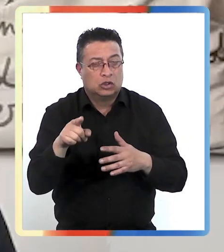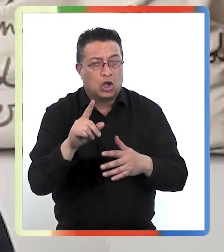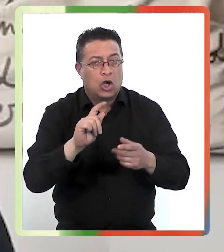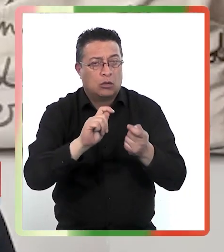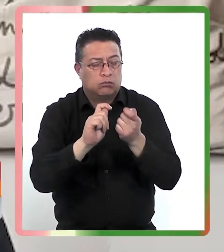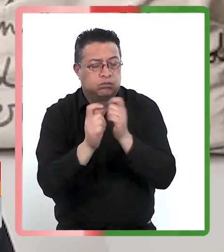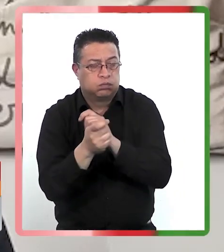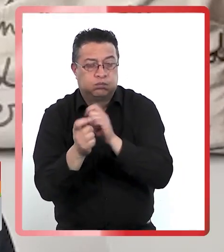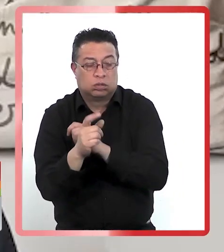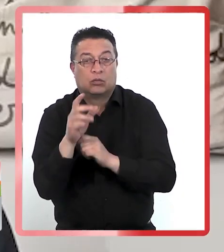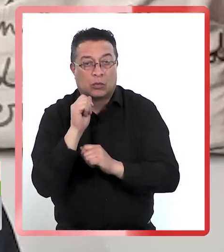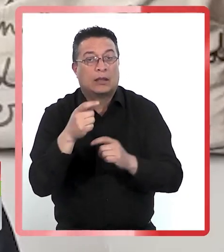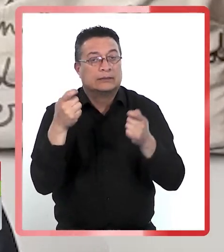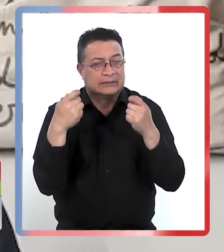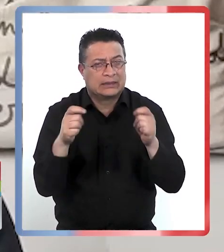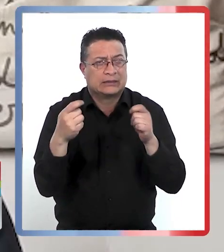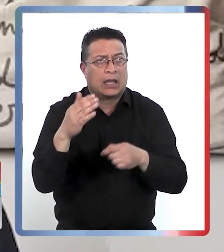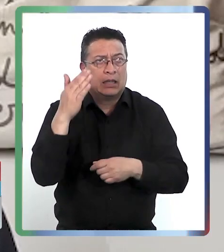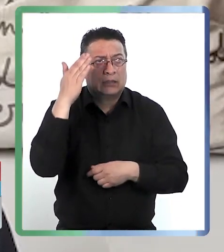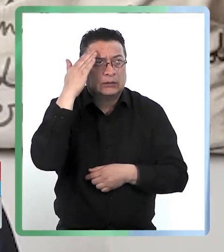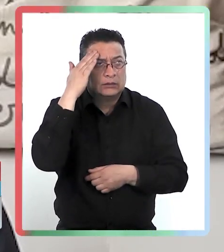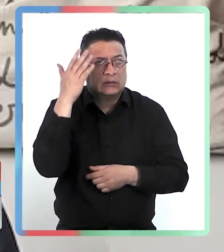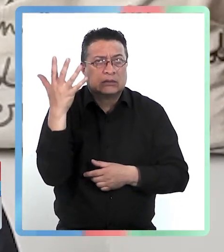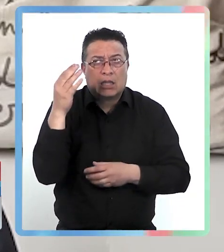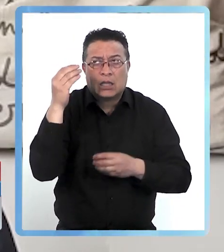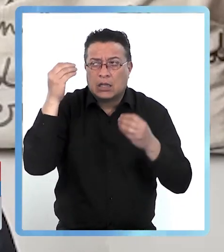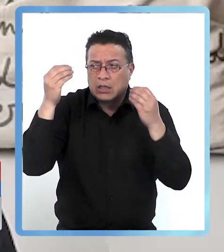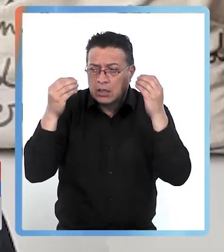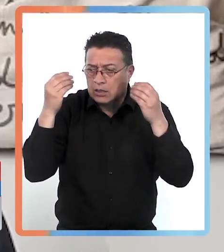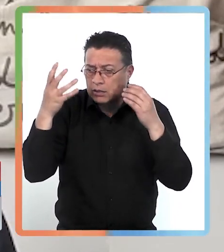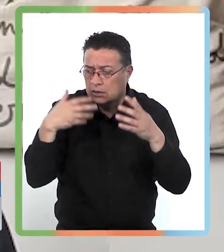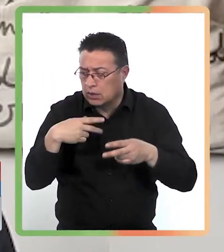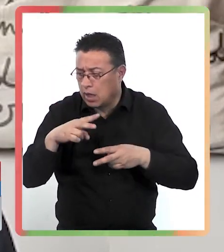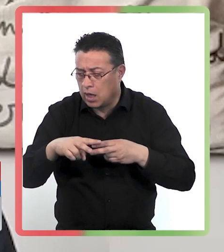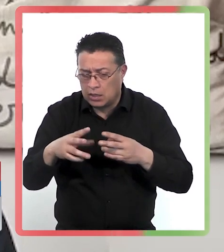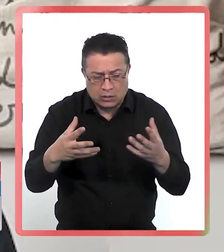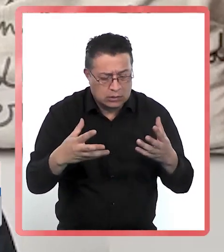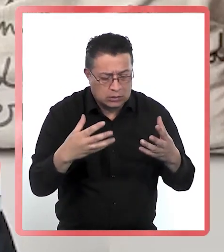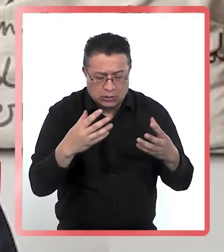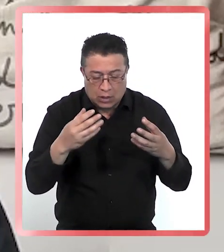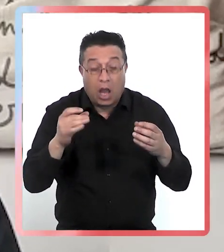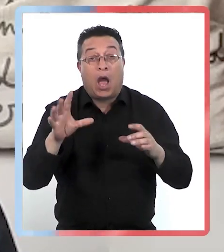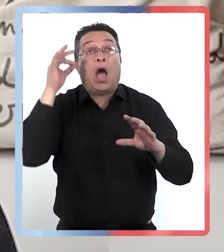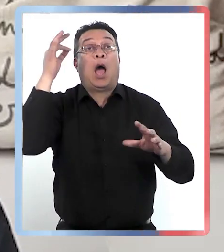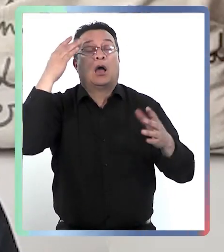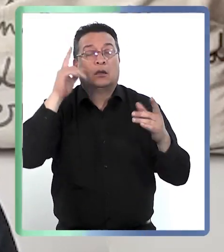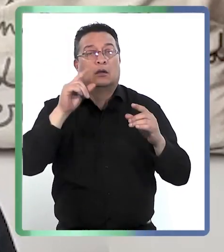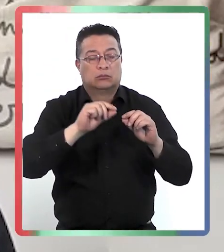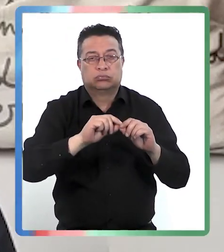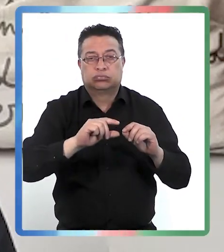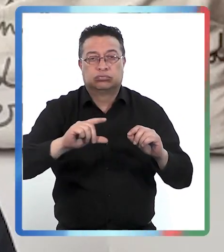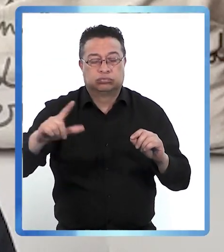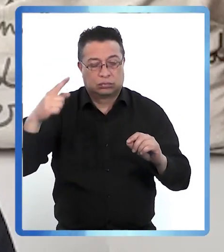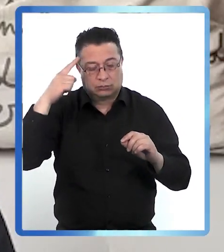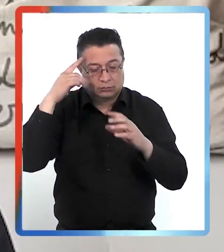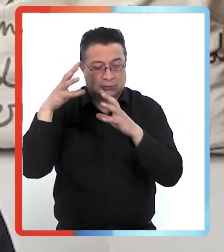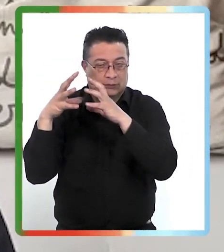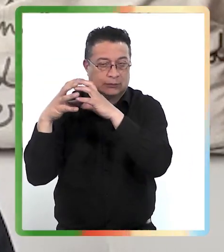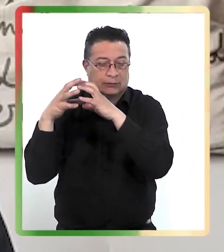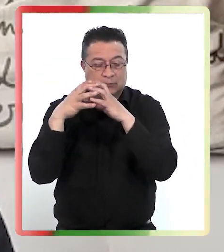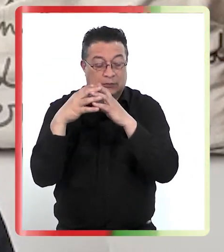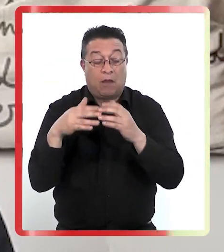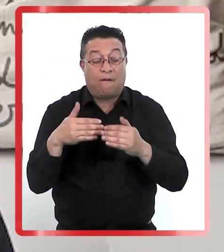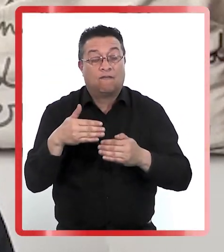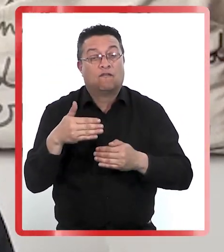¿A qué me refiero con esto? No mejora si trata de acordarse qué es lo que estaba pensando, qué es lo que iba a hacer, y que progresivamente van